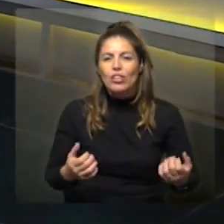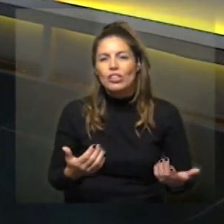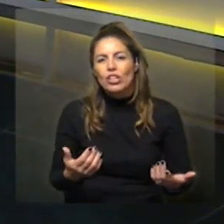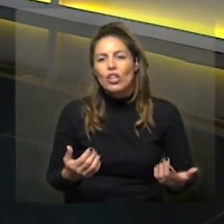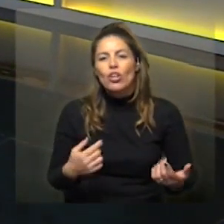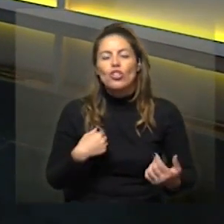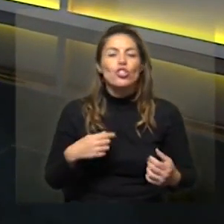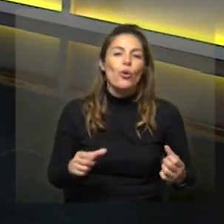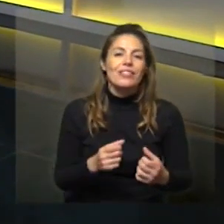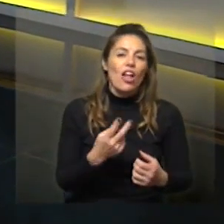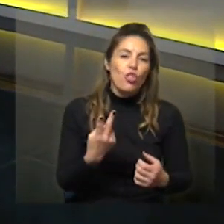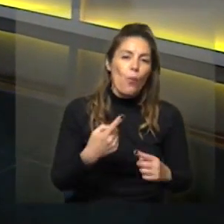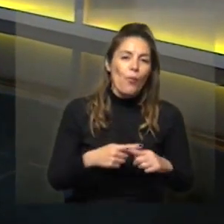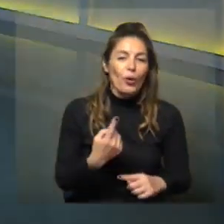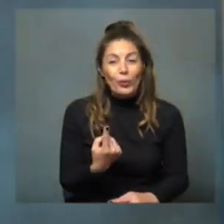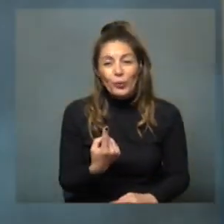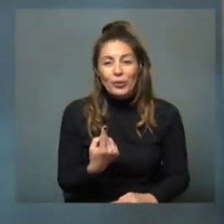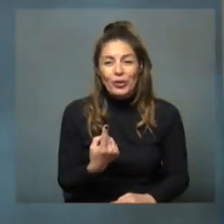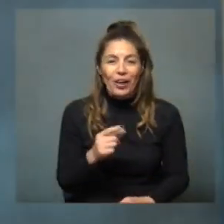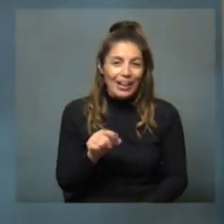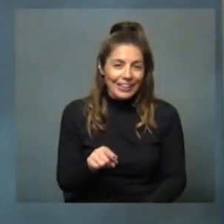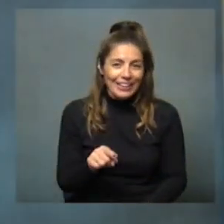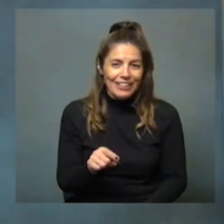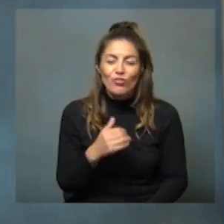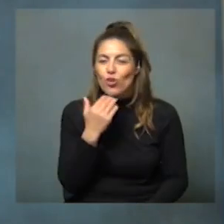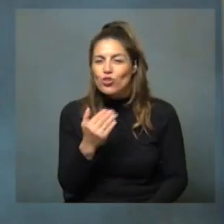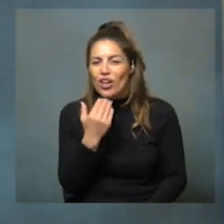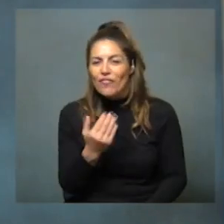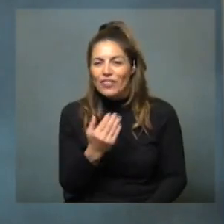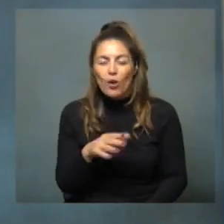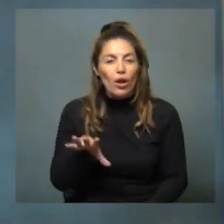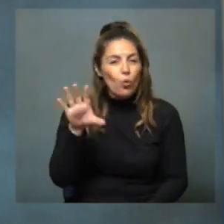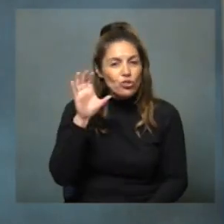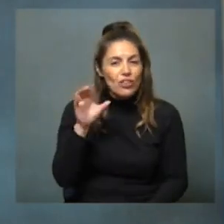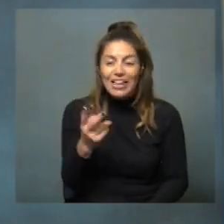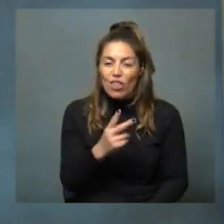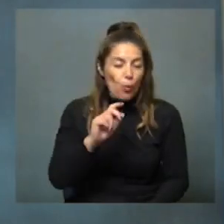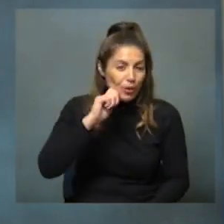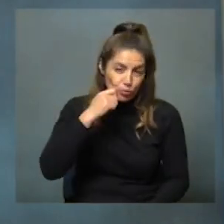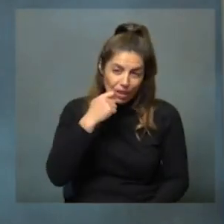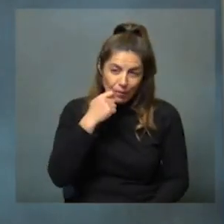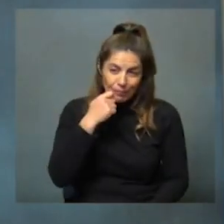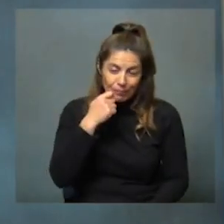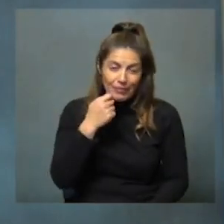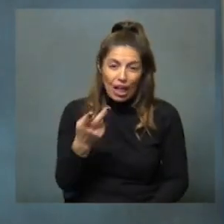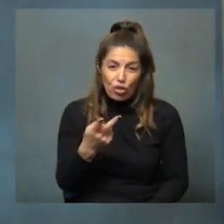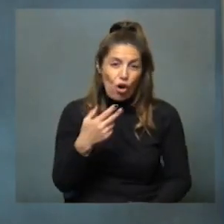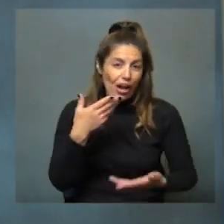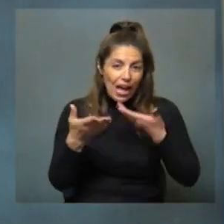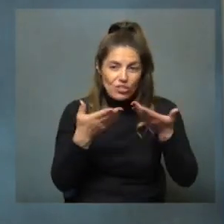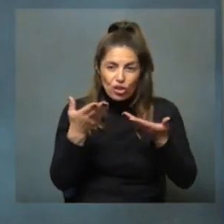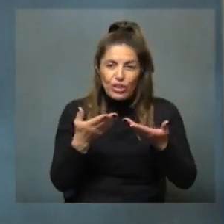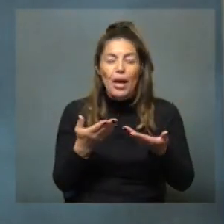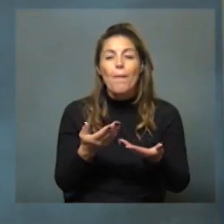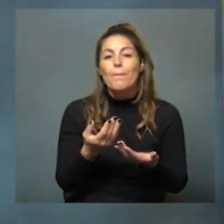hacía dos por uno. Ahí un poco, no sabía cuándo estaba escuchando otra, las dos me gustaban, ¿viste? Pero un